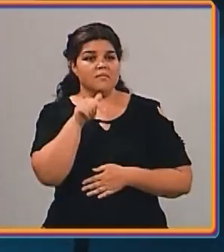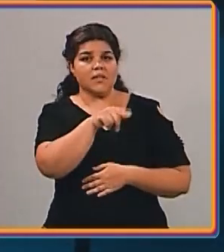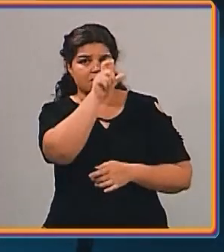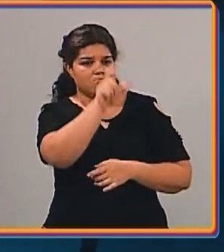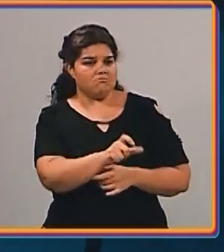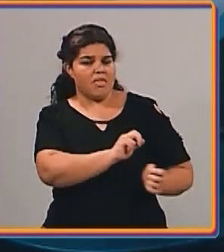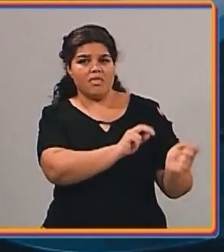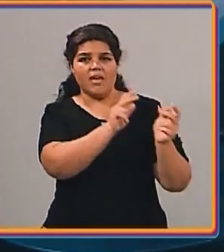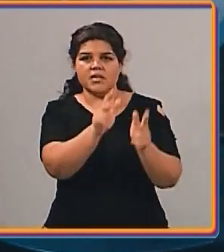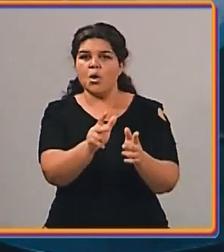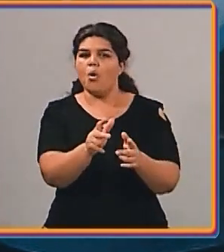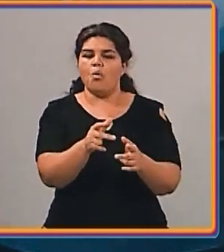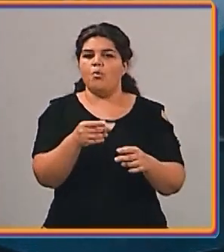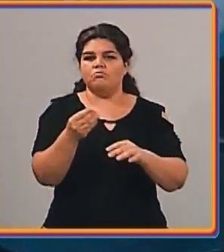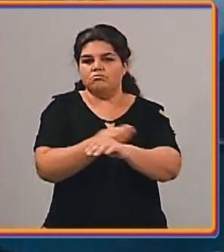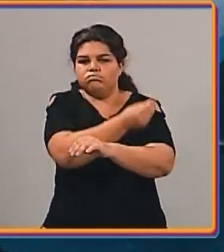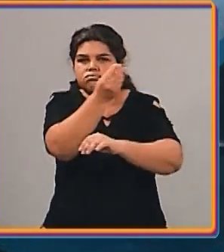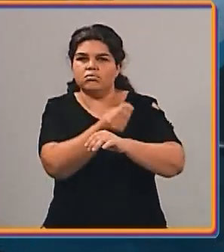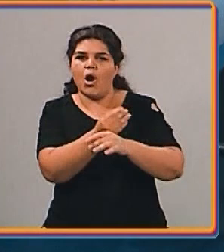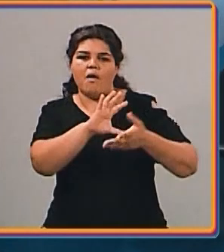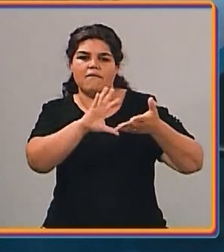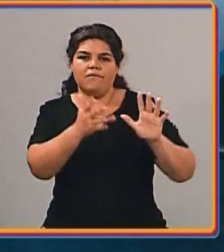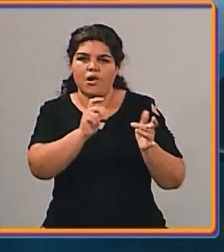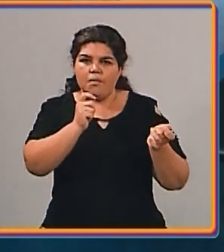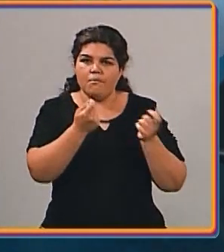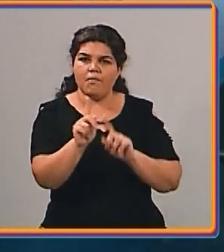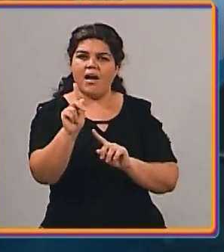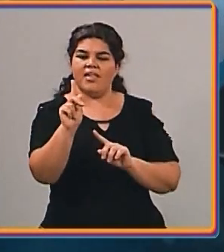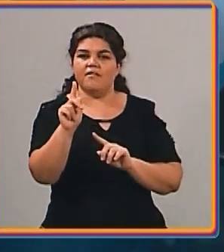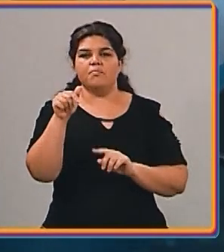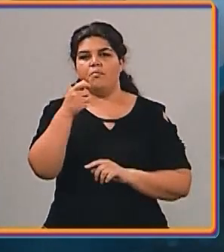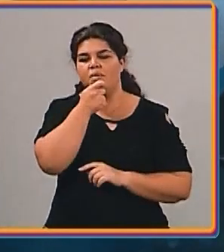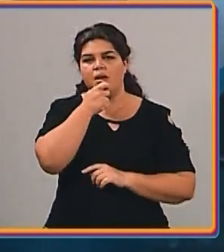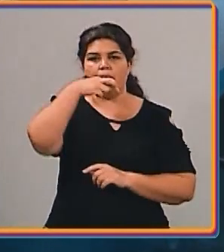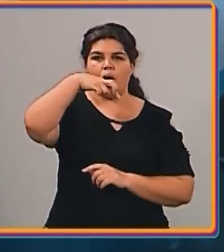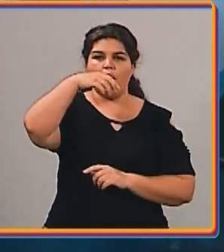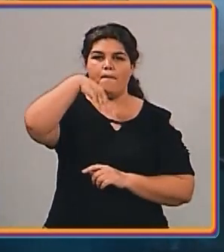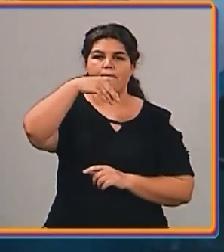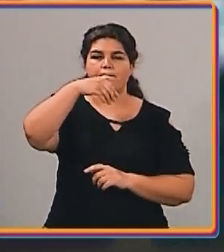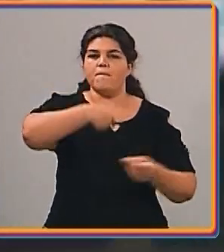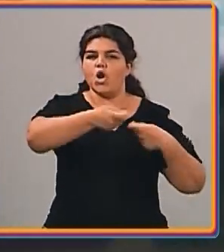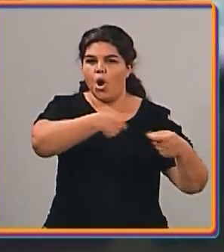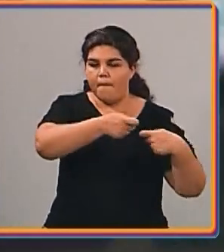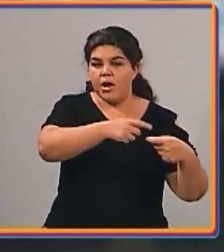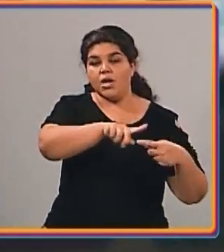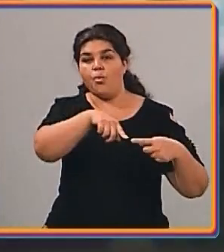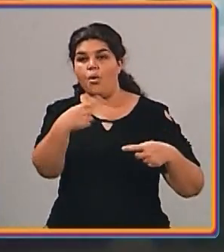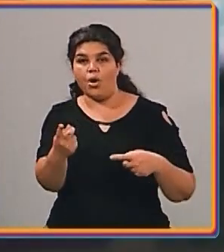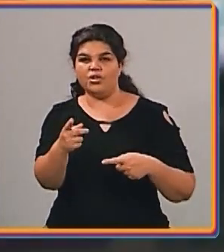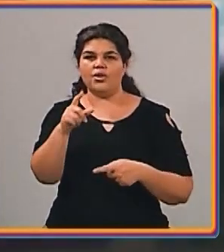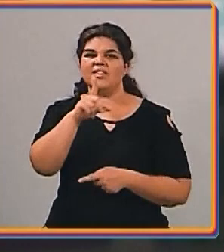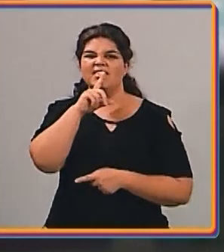día. En contraposición a los juegos que lideraban el mercado como Monopoly o Risk, que en Argentina lo conocemos como